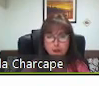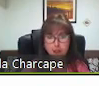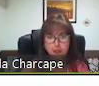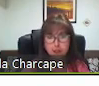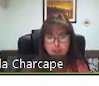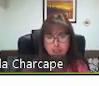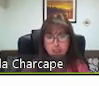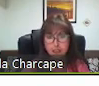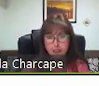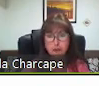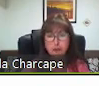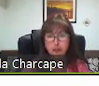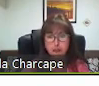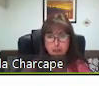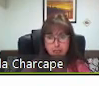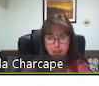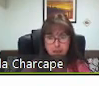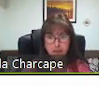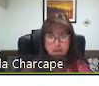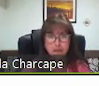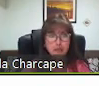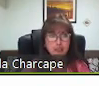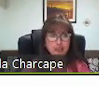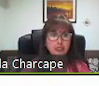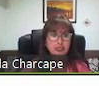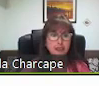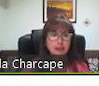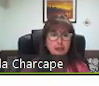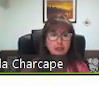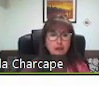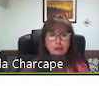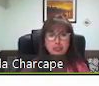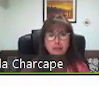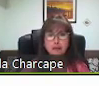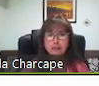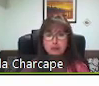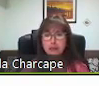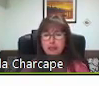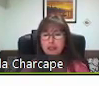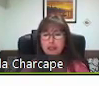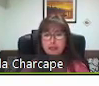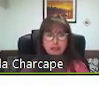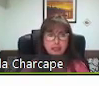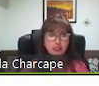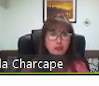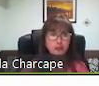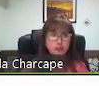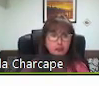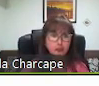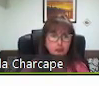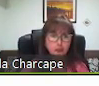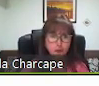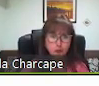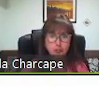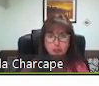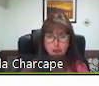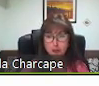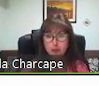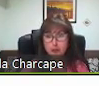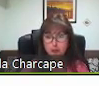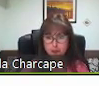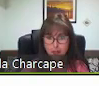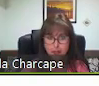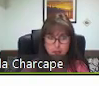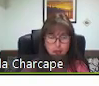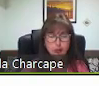la influencia del estado puerperal será reprimida con pena privativa de la libertad no menor de 1 ni mayor